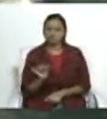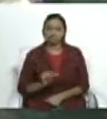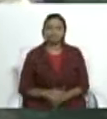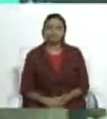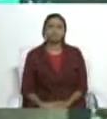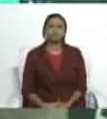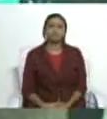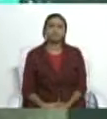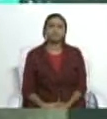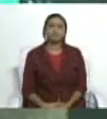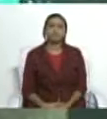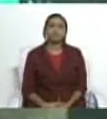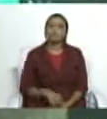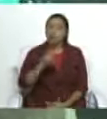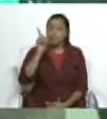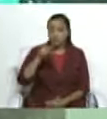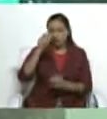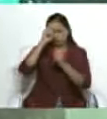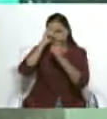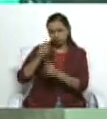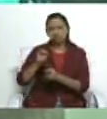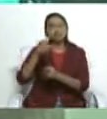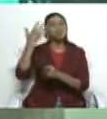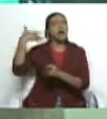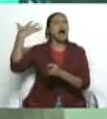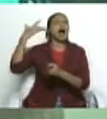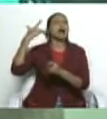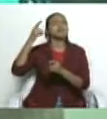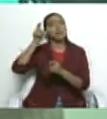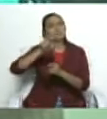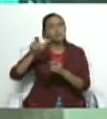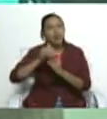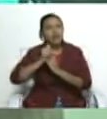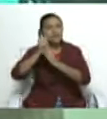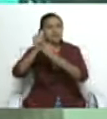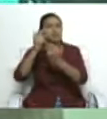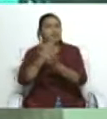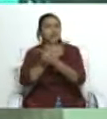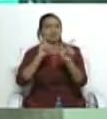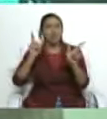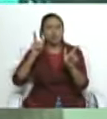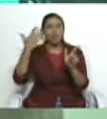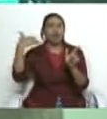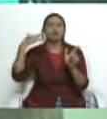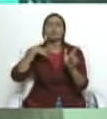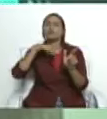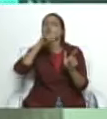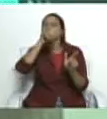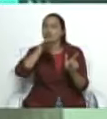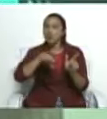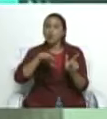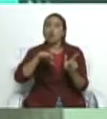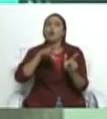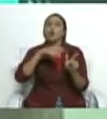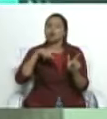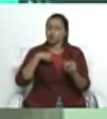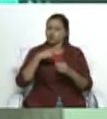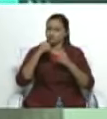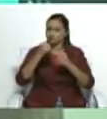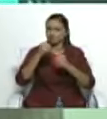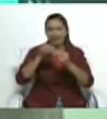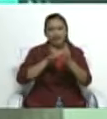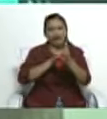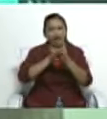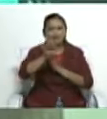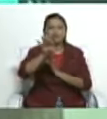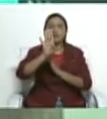nuestros libertadores, también de nuestros fundadores, no vamos a defraudar la historia de nuestro partido y avanzaremos